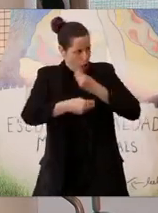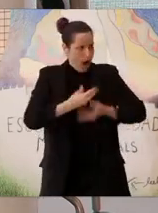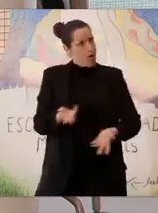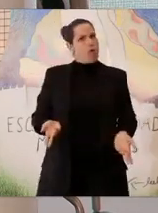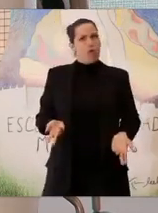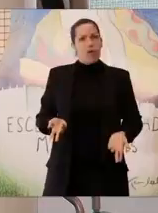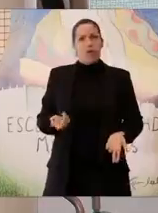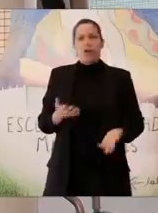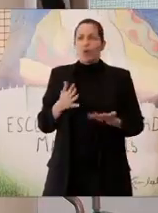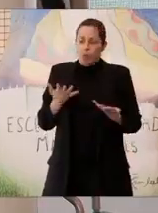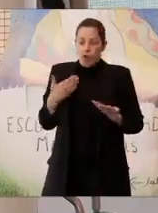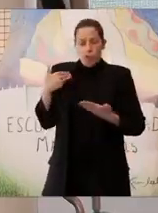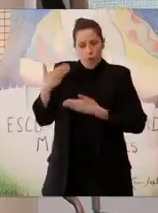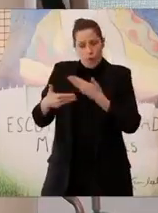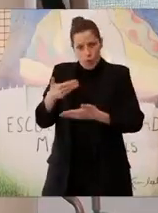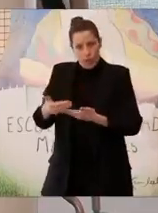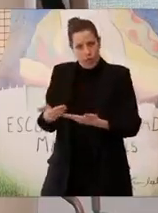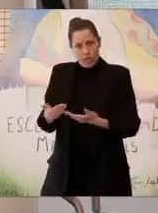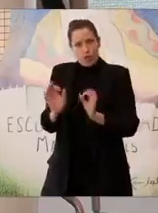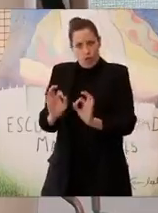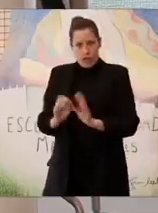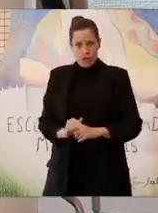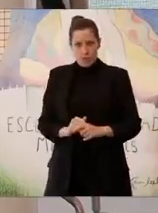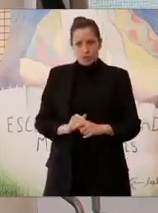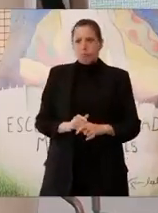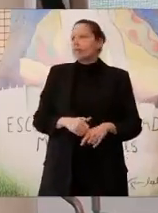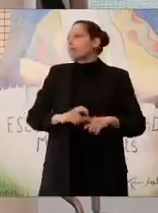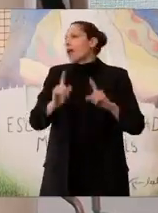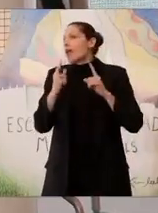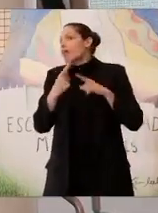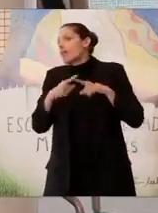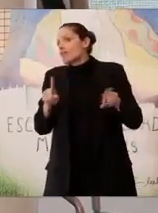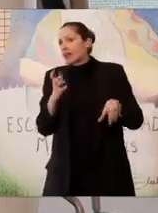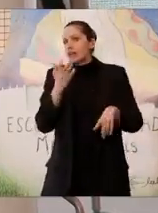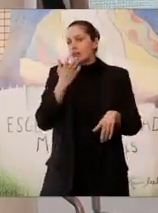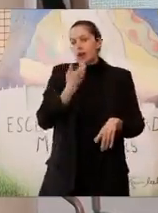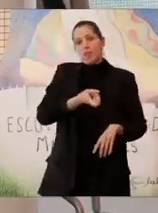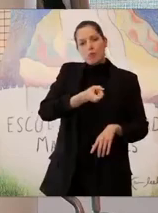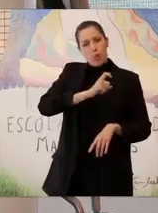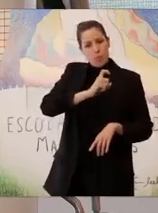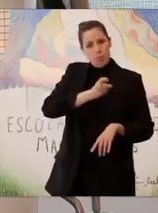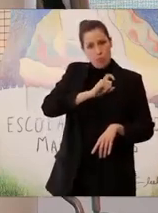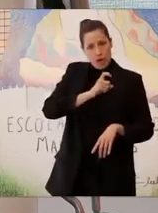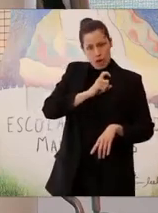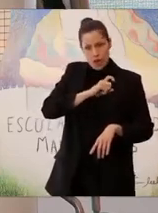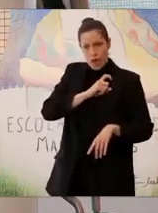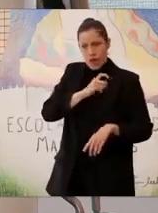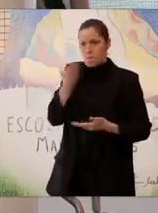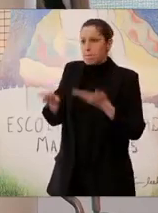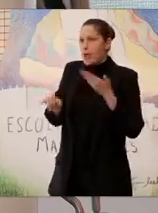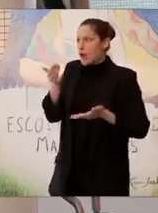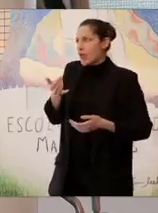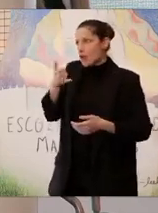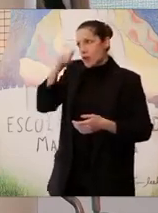íntegramente el procedimiento, pues ya está. Otra cosa es que el policía de turno a la hora de hacer la valoración del riesgo